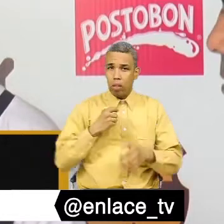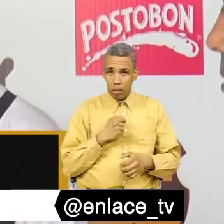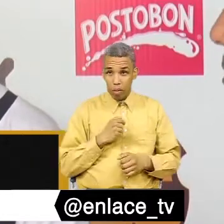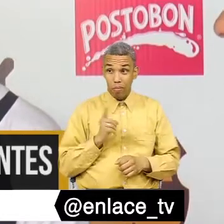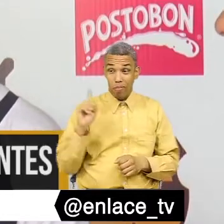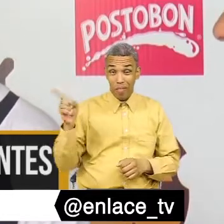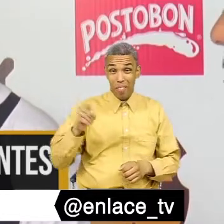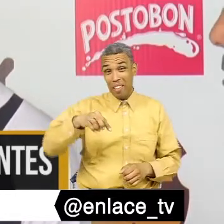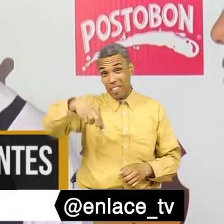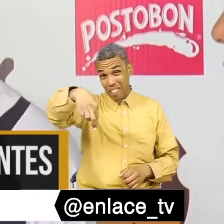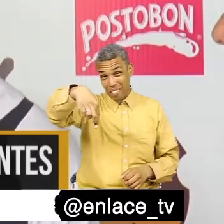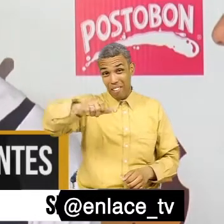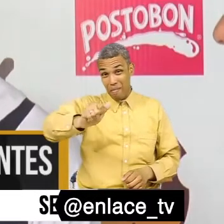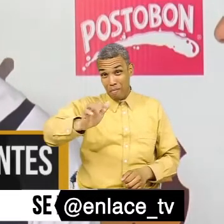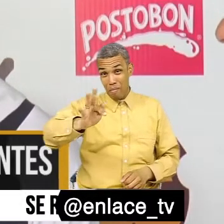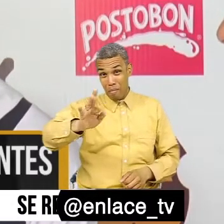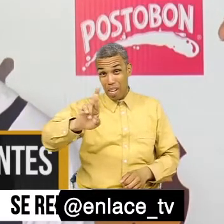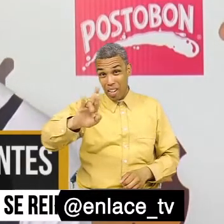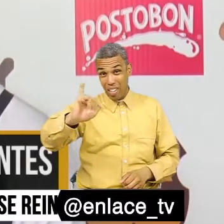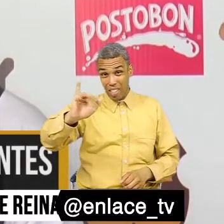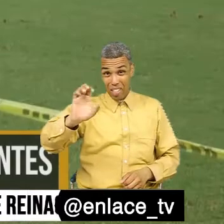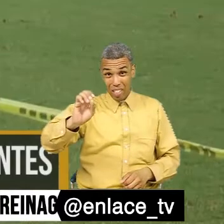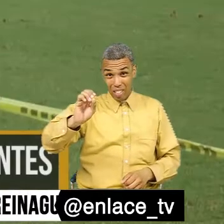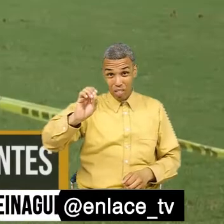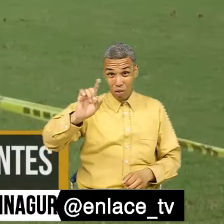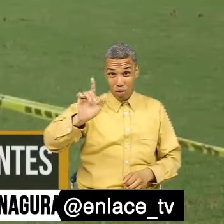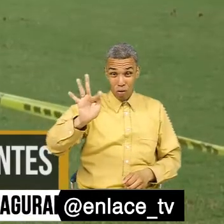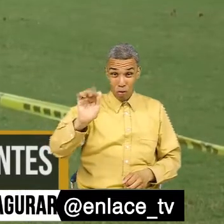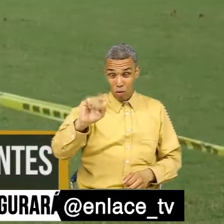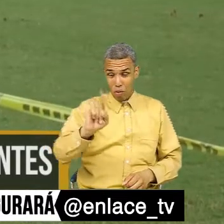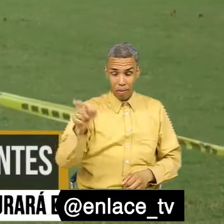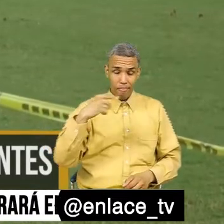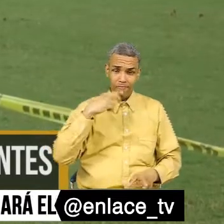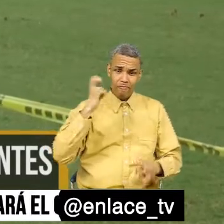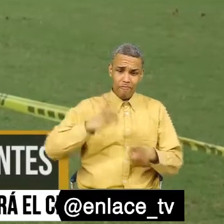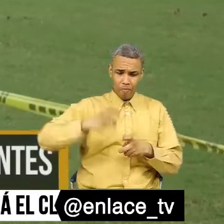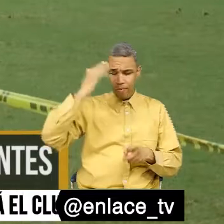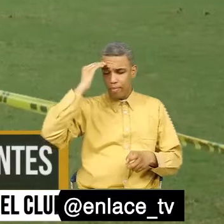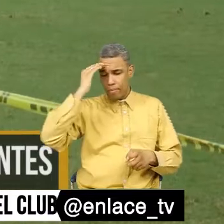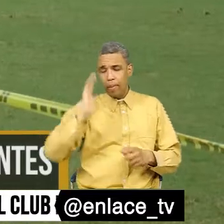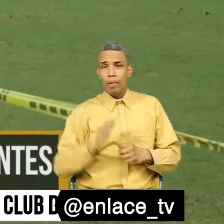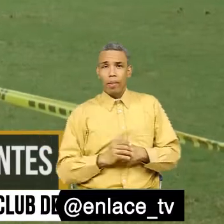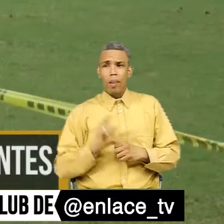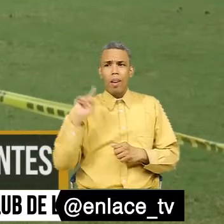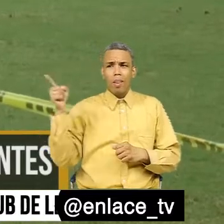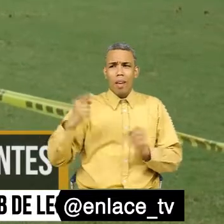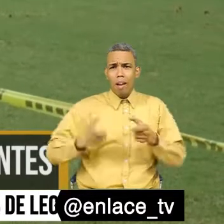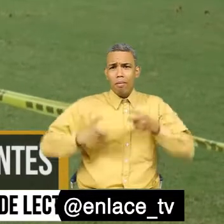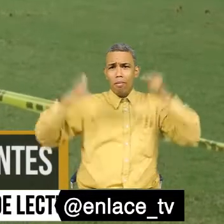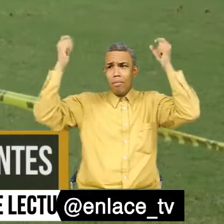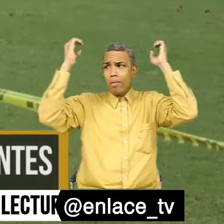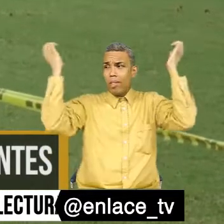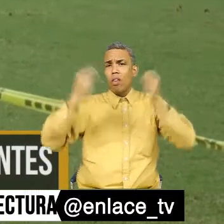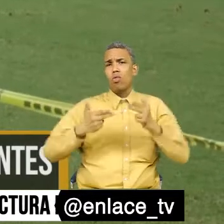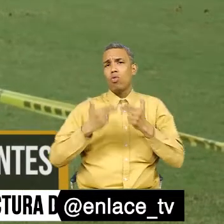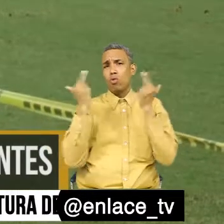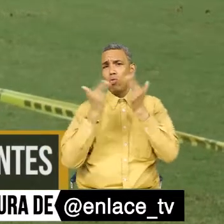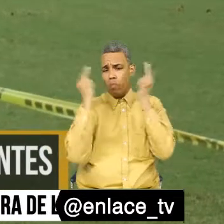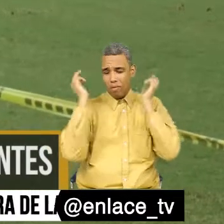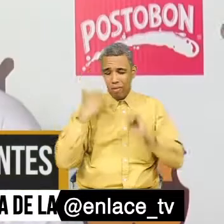una plaza complicada, pero que nosotros tenemos que pensar en nosotros. Yo creo que tenemos que